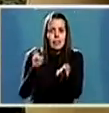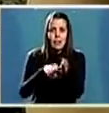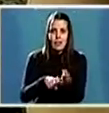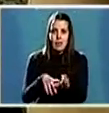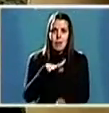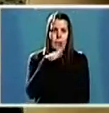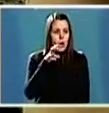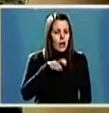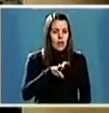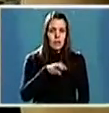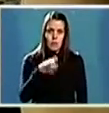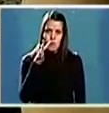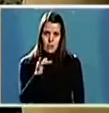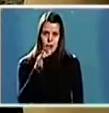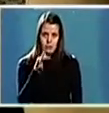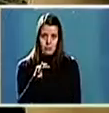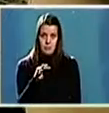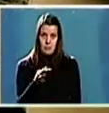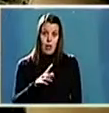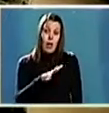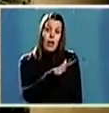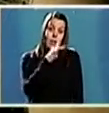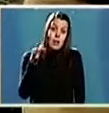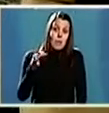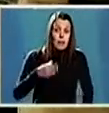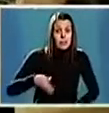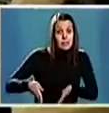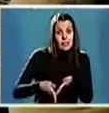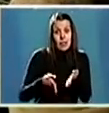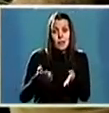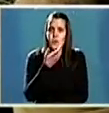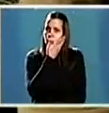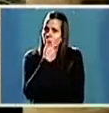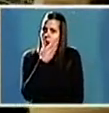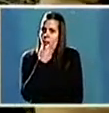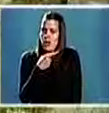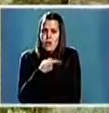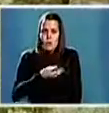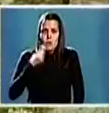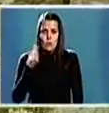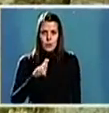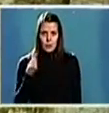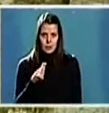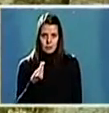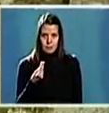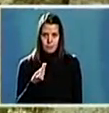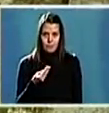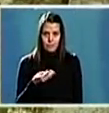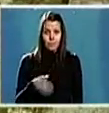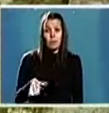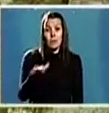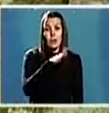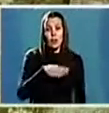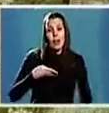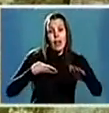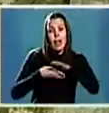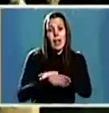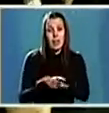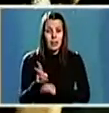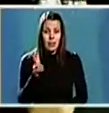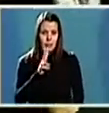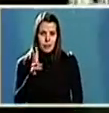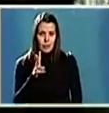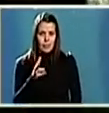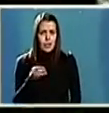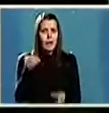non? Pa, é conocer o Camiño tamén, conocer cousas novas sempre é ben. A escalinata que dá acceso á vila forma parte